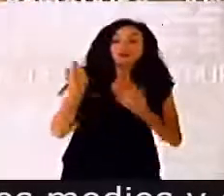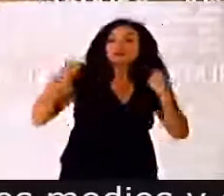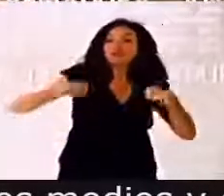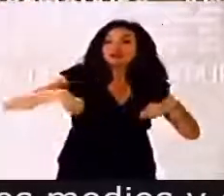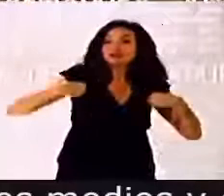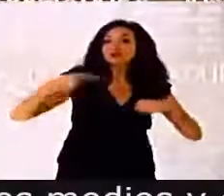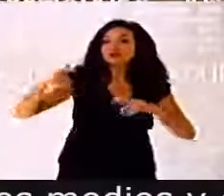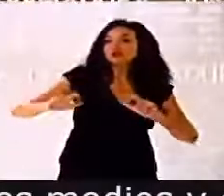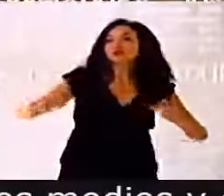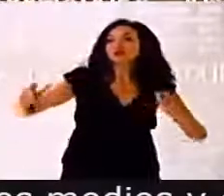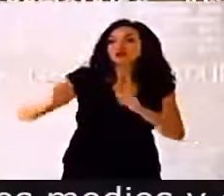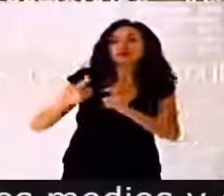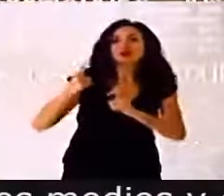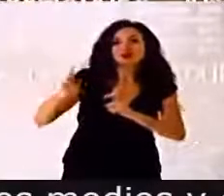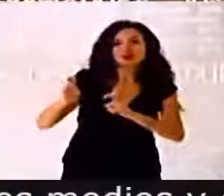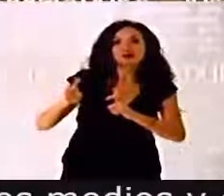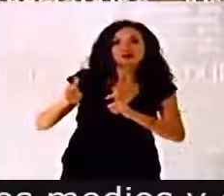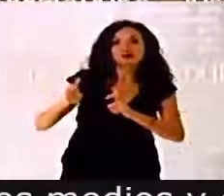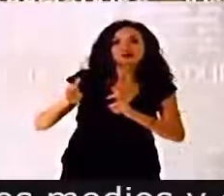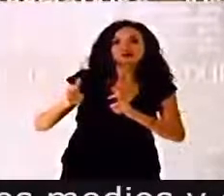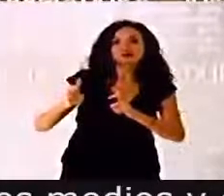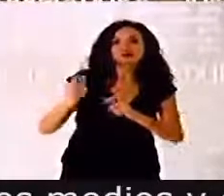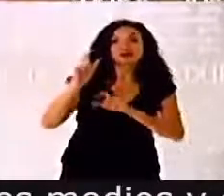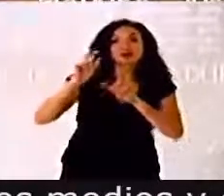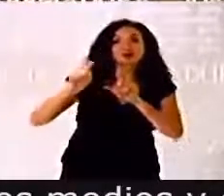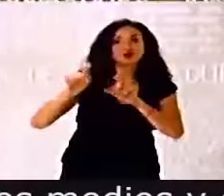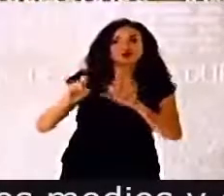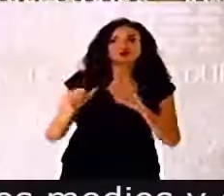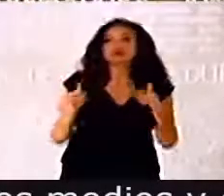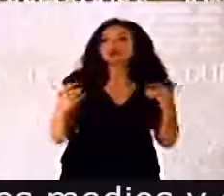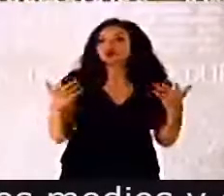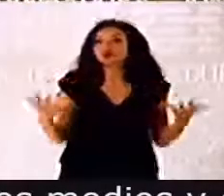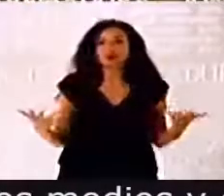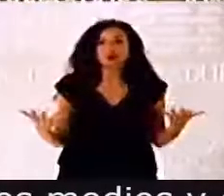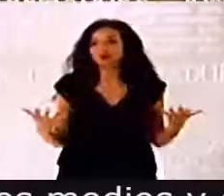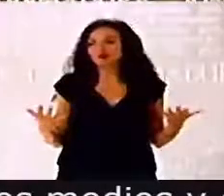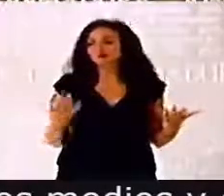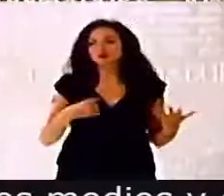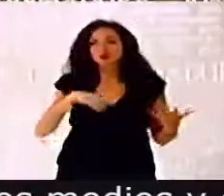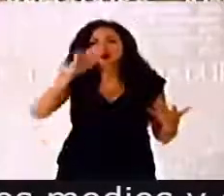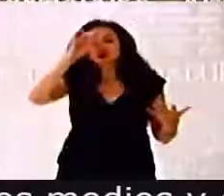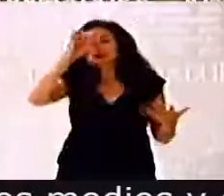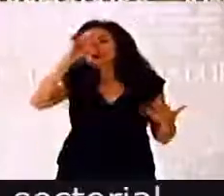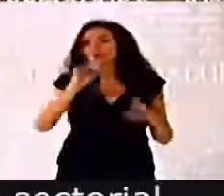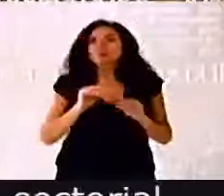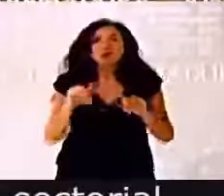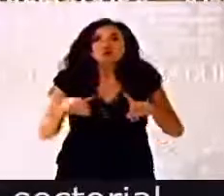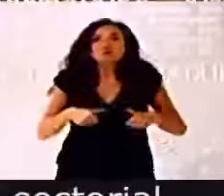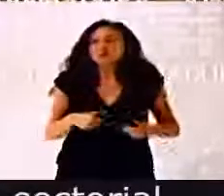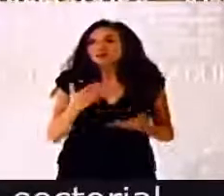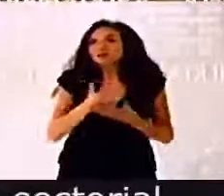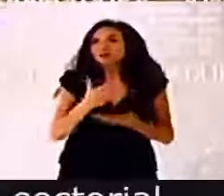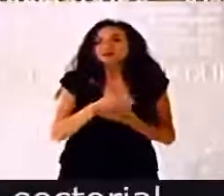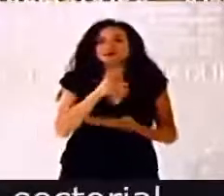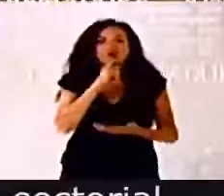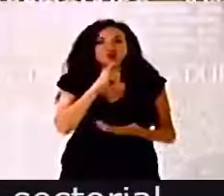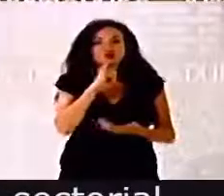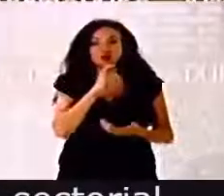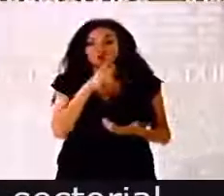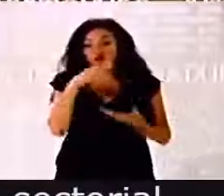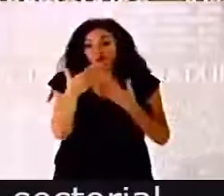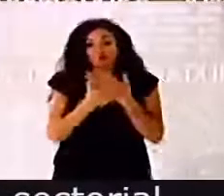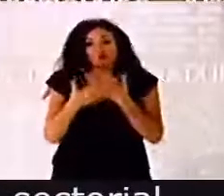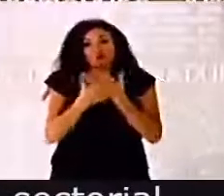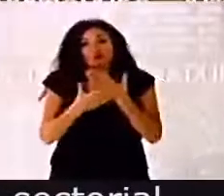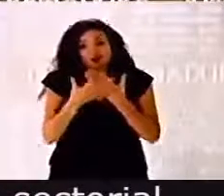se va a reunir la sectorial educativa, y por tanto no está escrito todavía cómo va a ser la vuelta al cole. Porque este